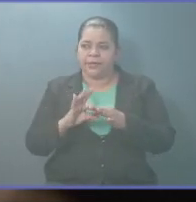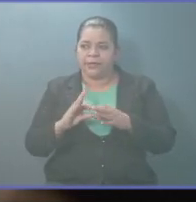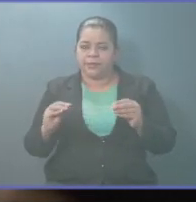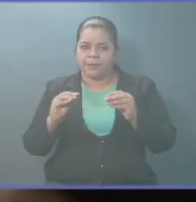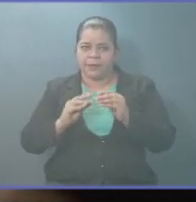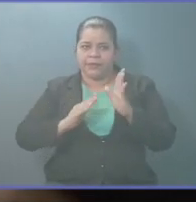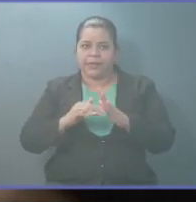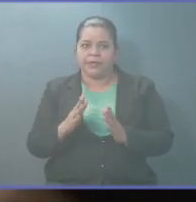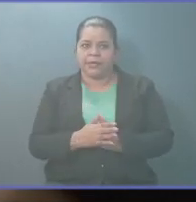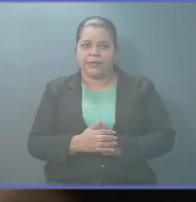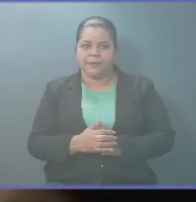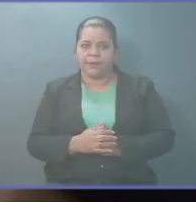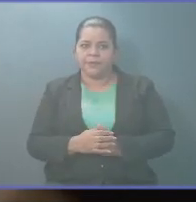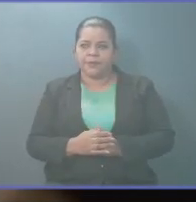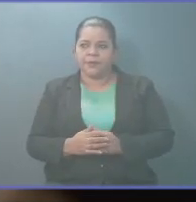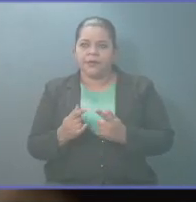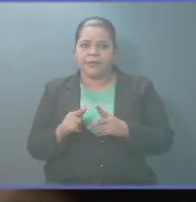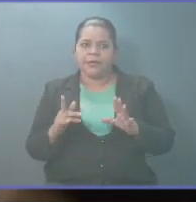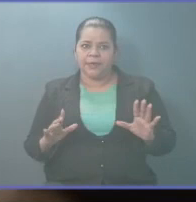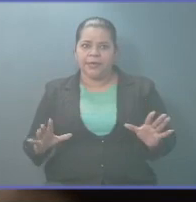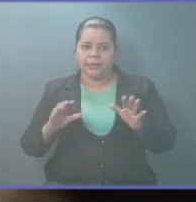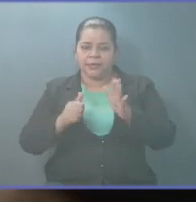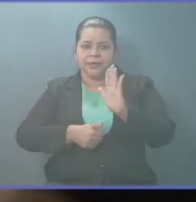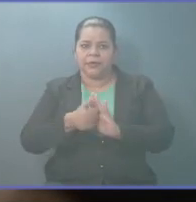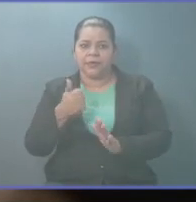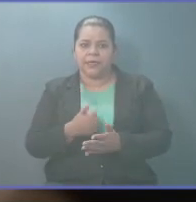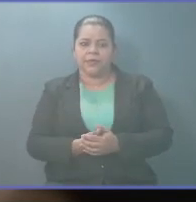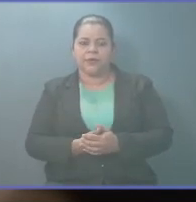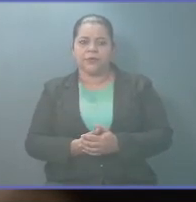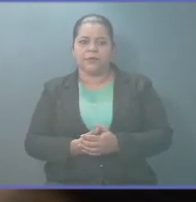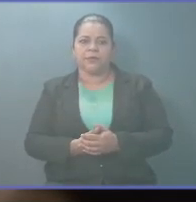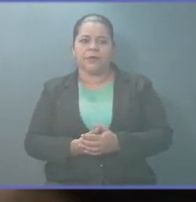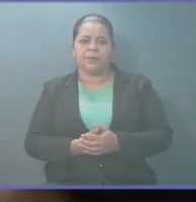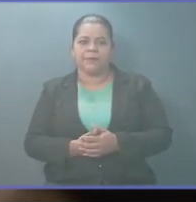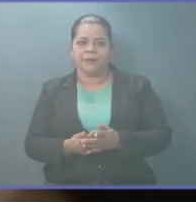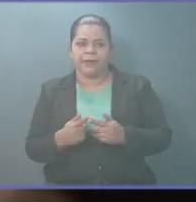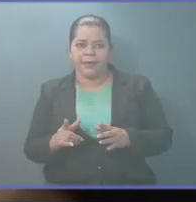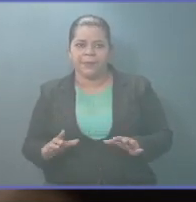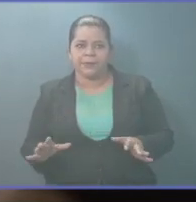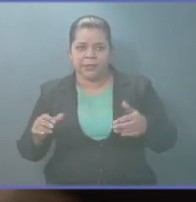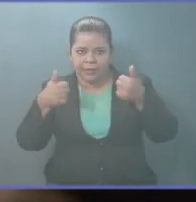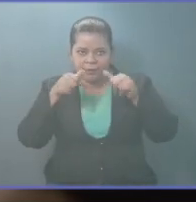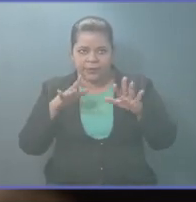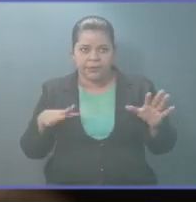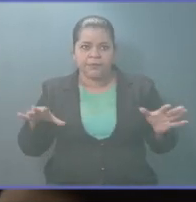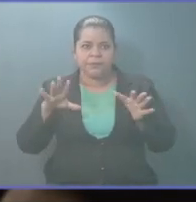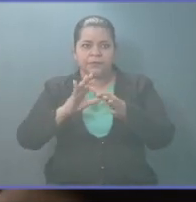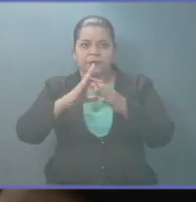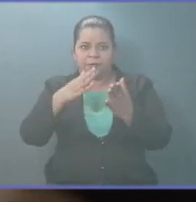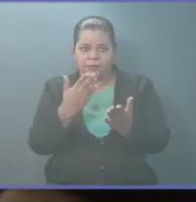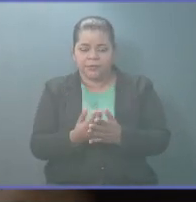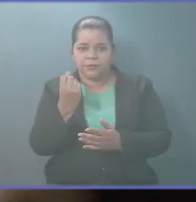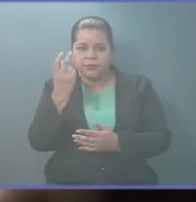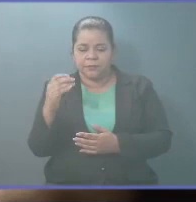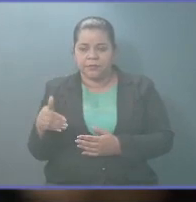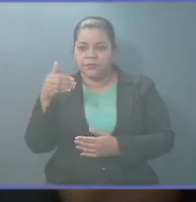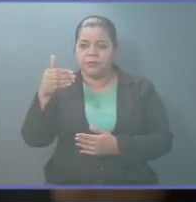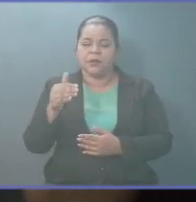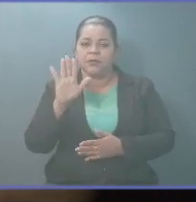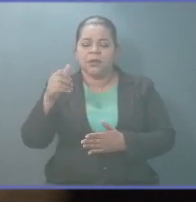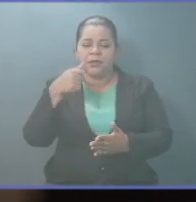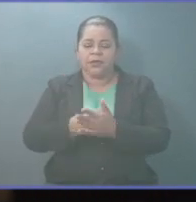la presidencia. Estoy defendiendo a mi país, porque no solo ellos van a cumplir, también vamos a